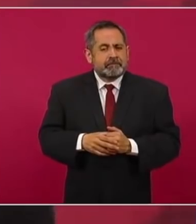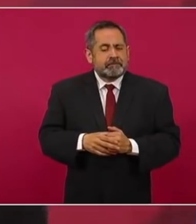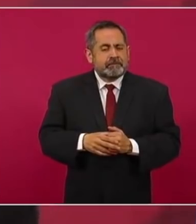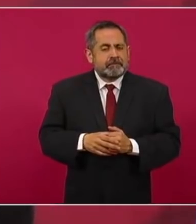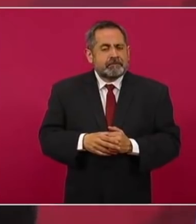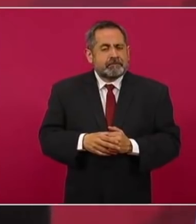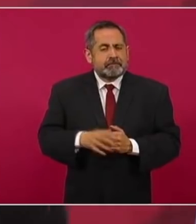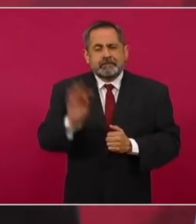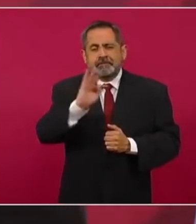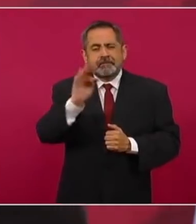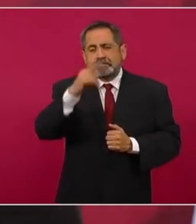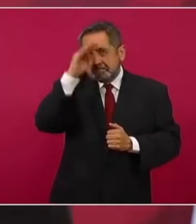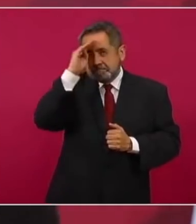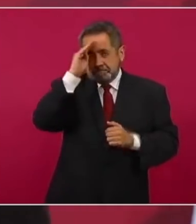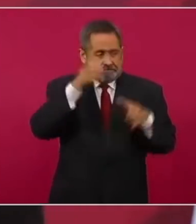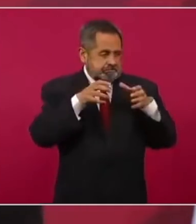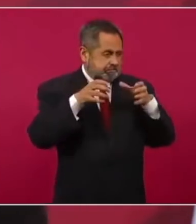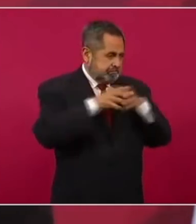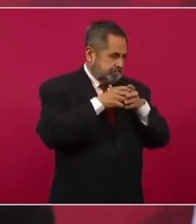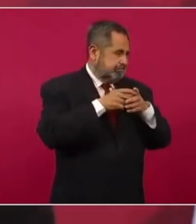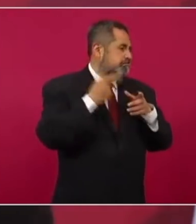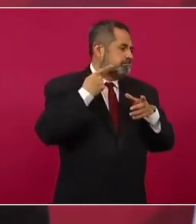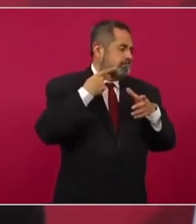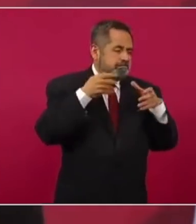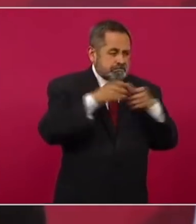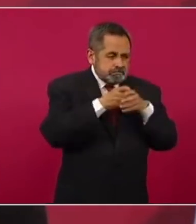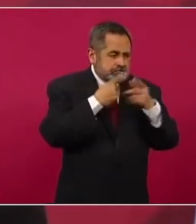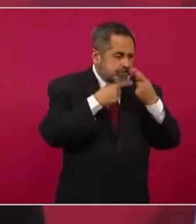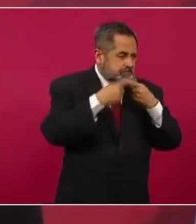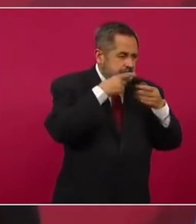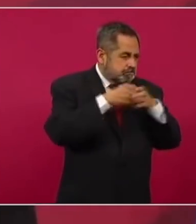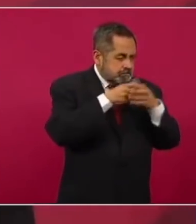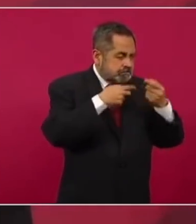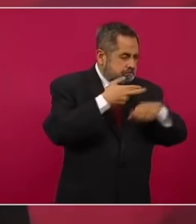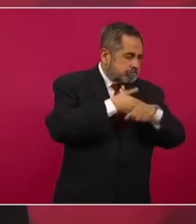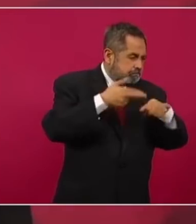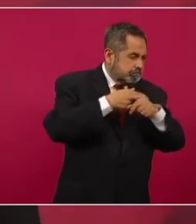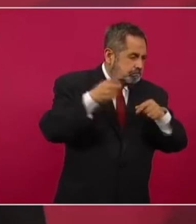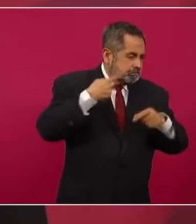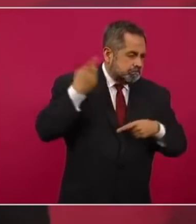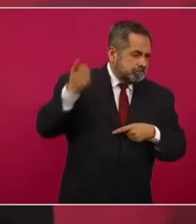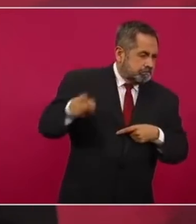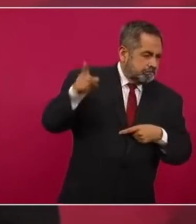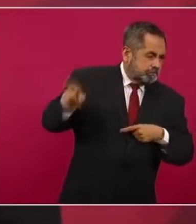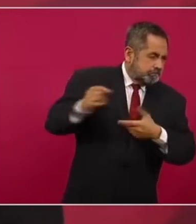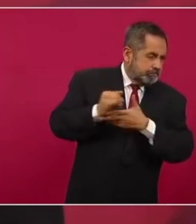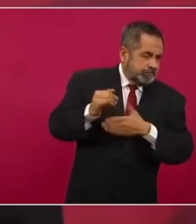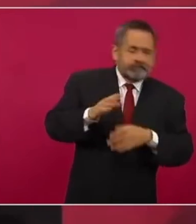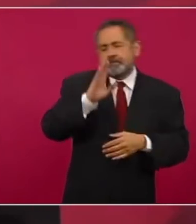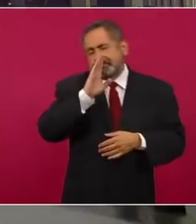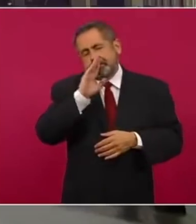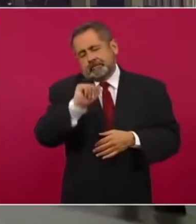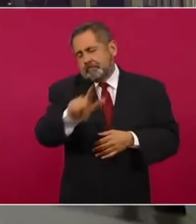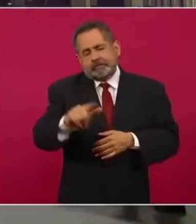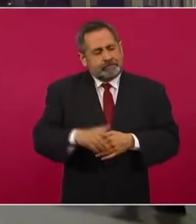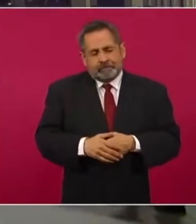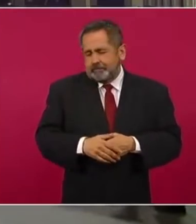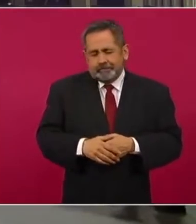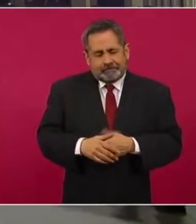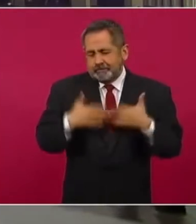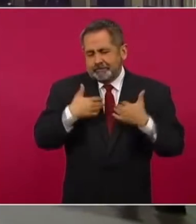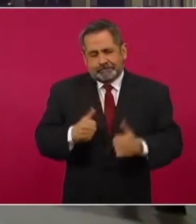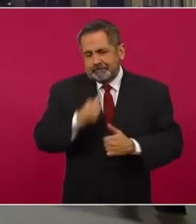en reuniones de cúpula donde se resuelven las cosas, pues estamos mal, no hemos entendido